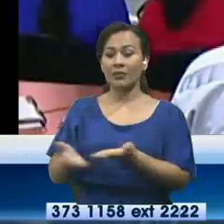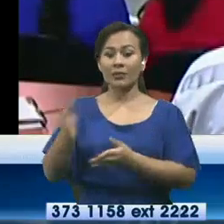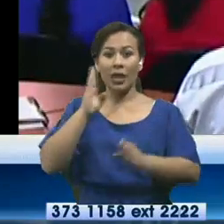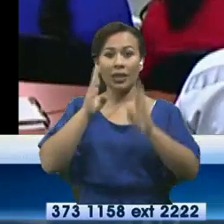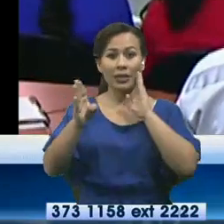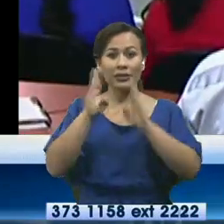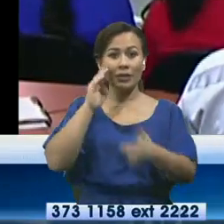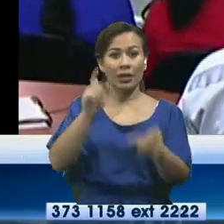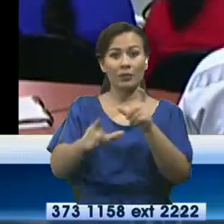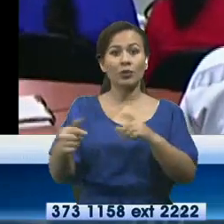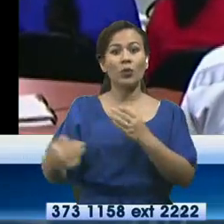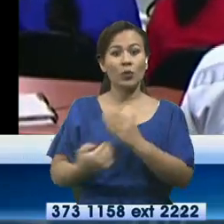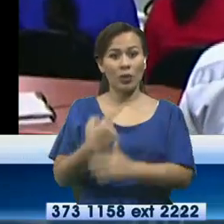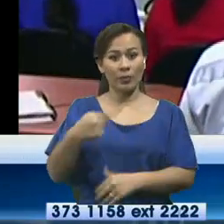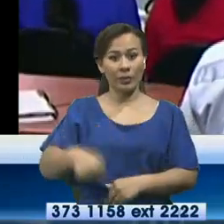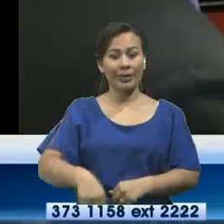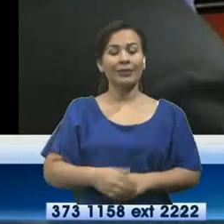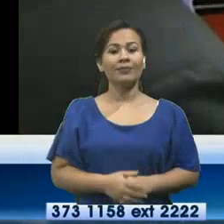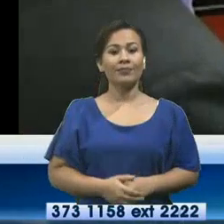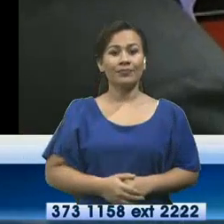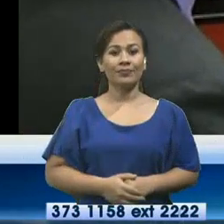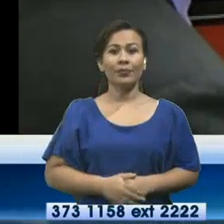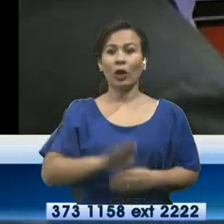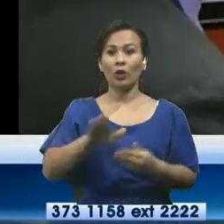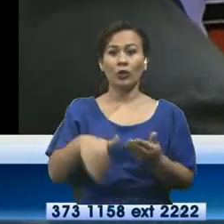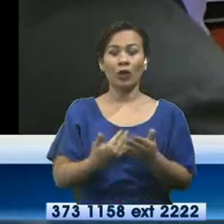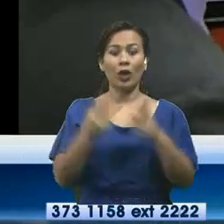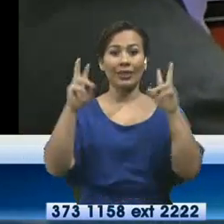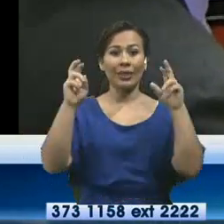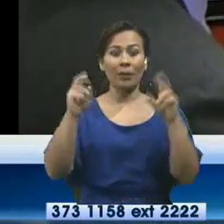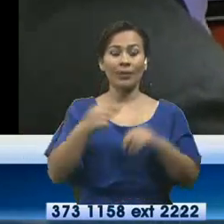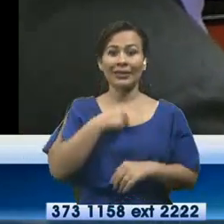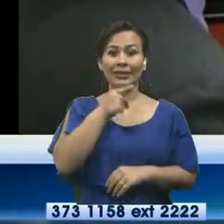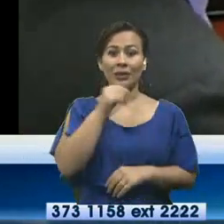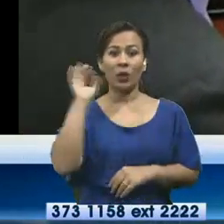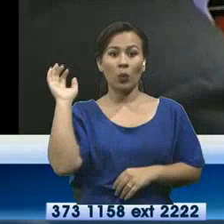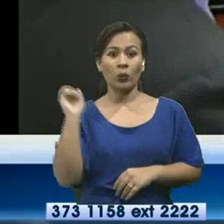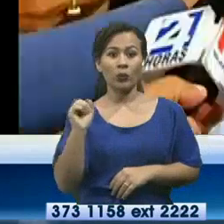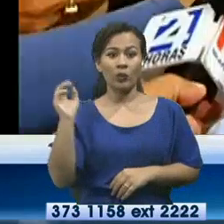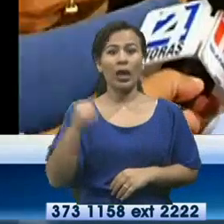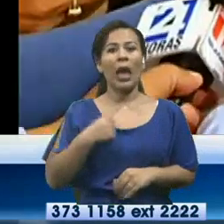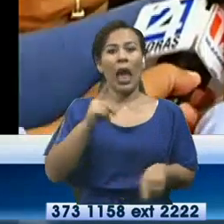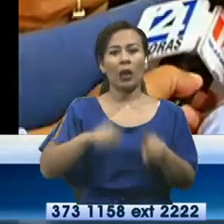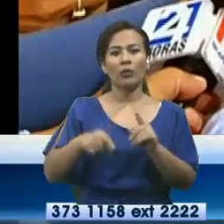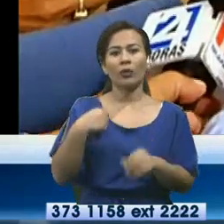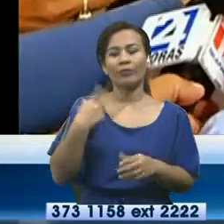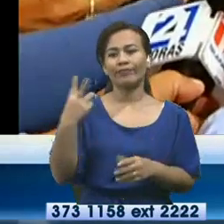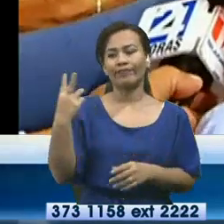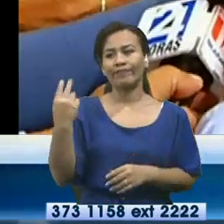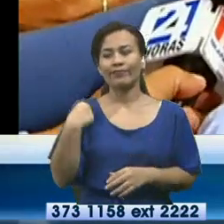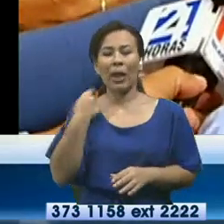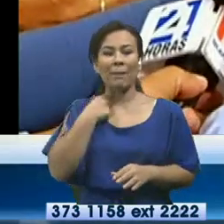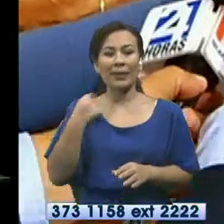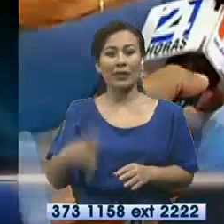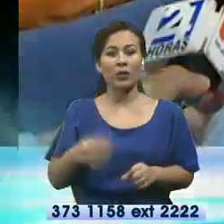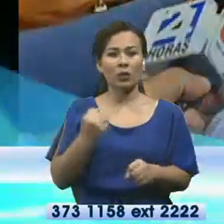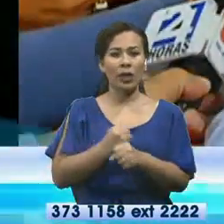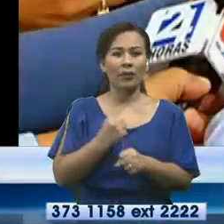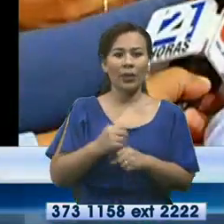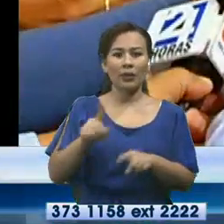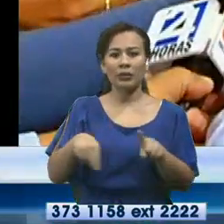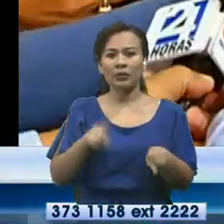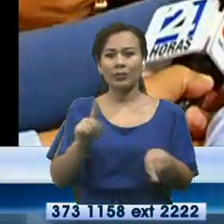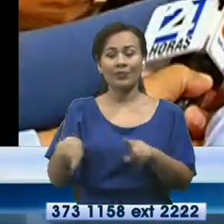poder brindar un mejor servicio en todo lo que tiene relación con pensiones y con riesgo del trabajo. Acá hay casi 70